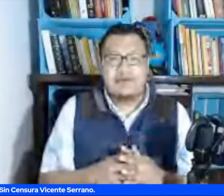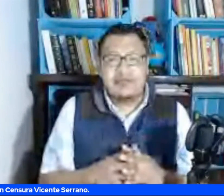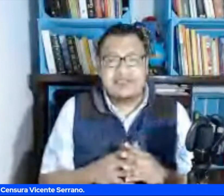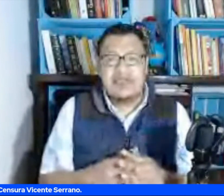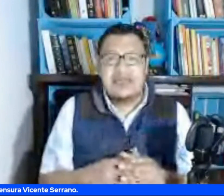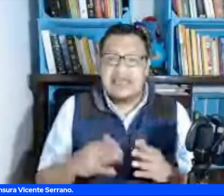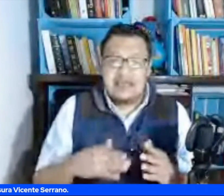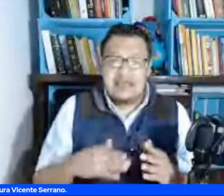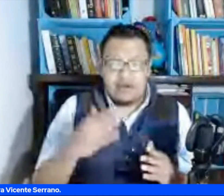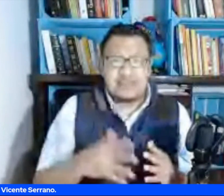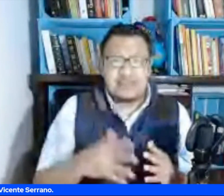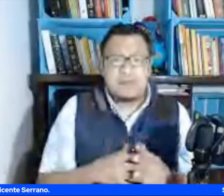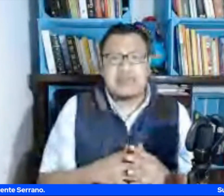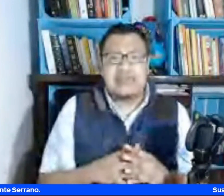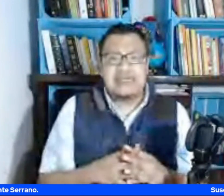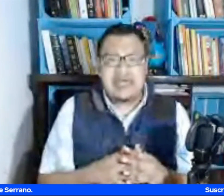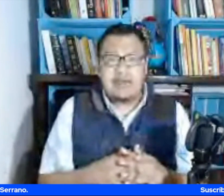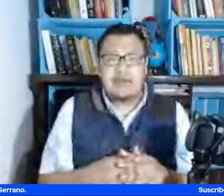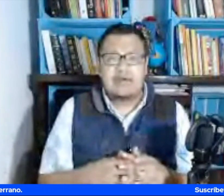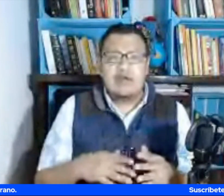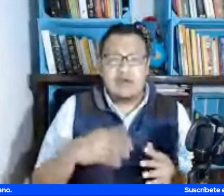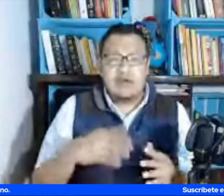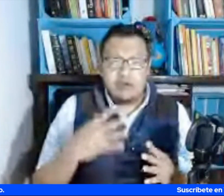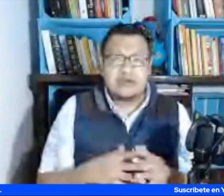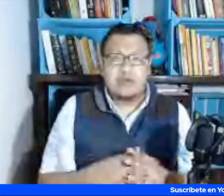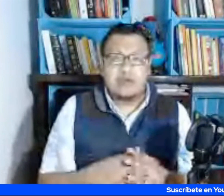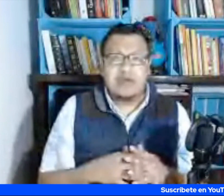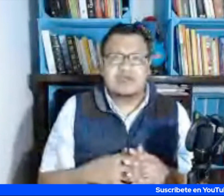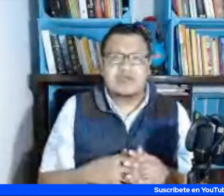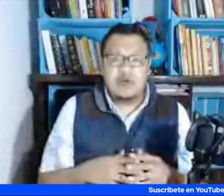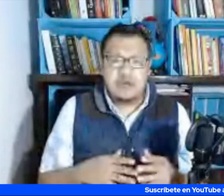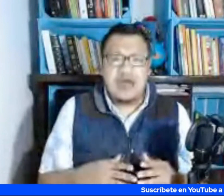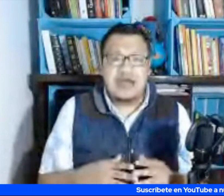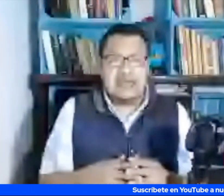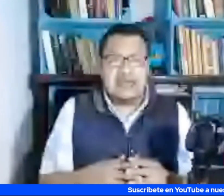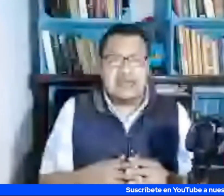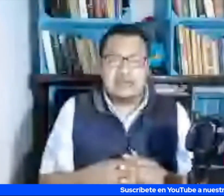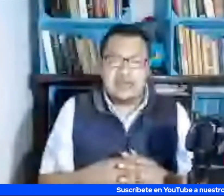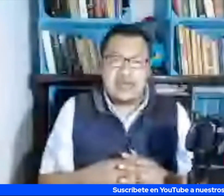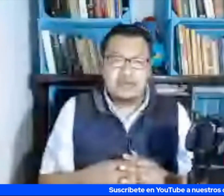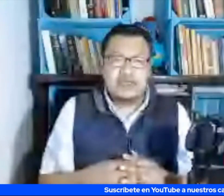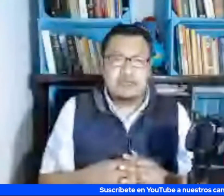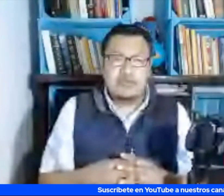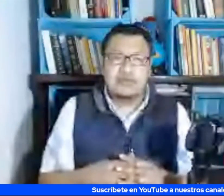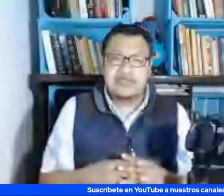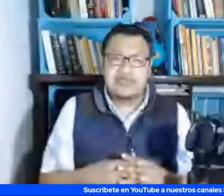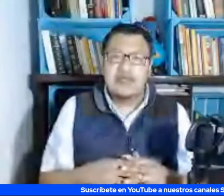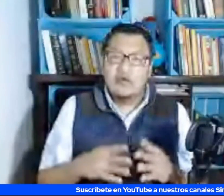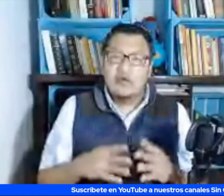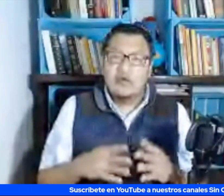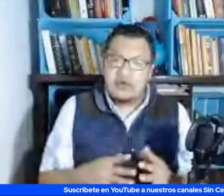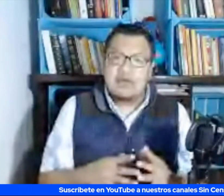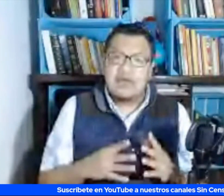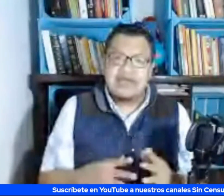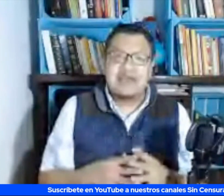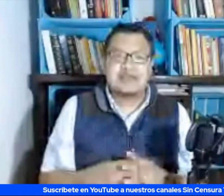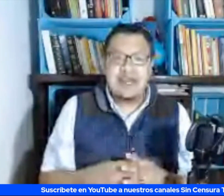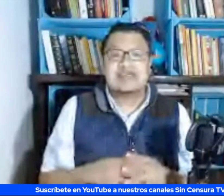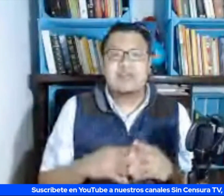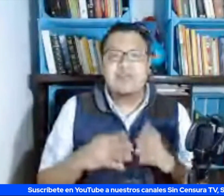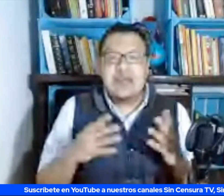triunfo en sí, y yo creo que esta parte del desagravio contra los oprimidos, contra aquellos que no tenían voz ni voto, pues es uno también